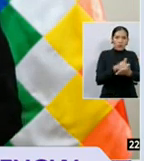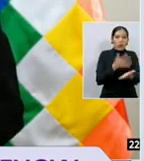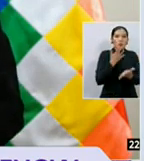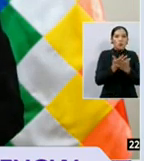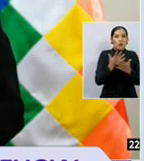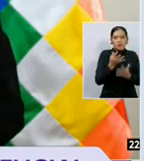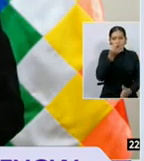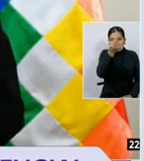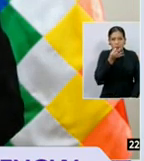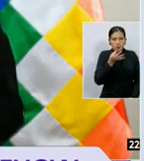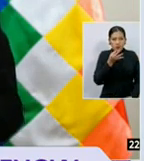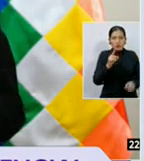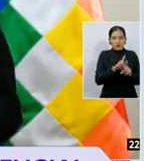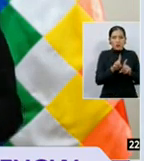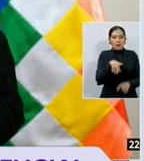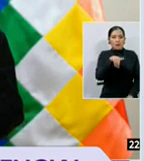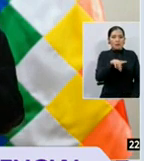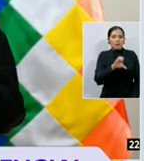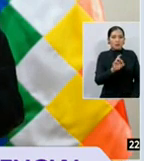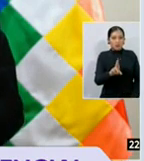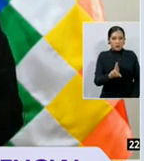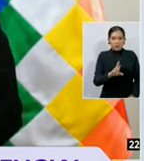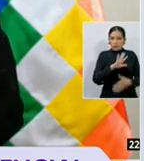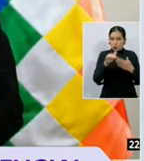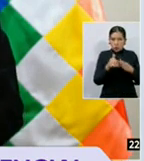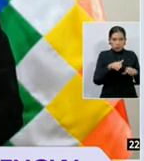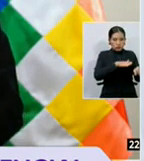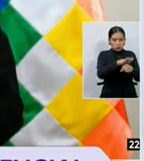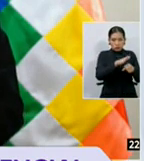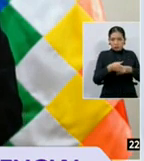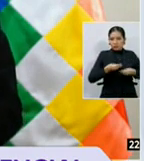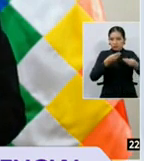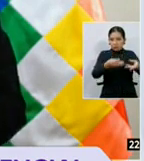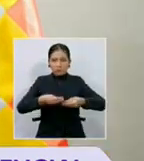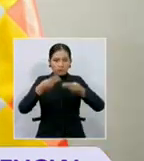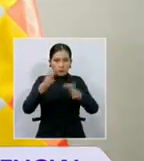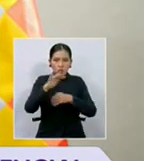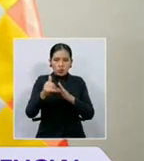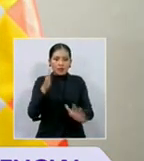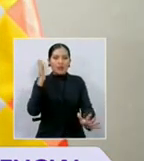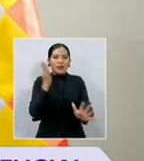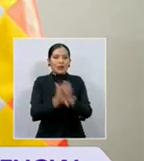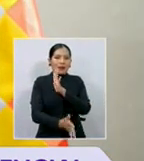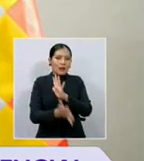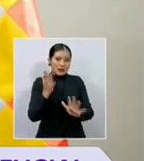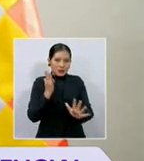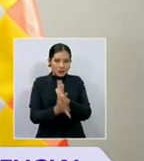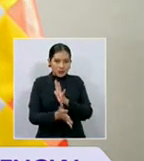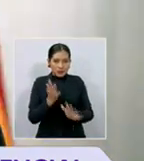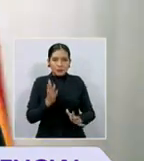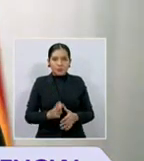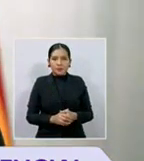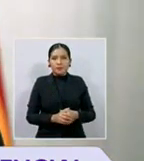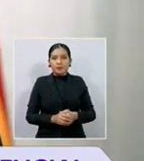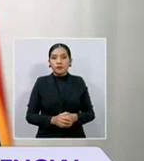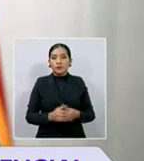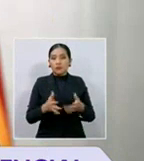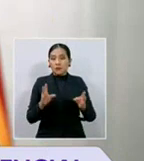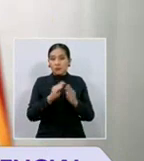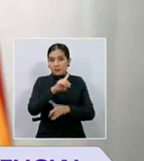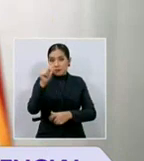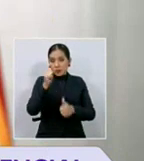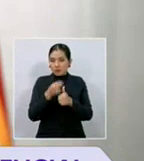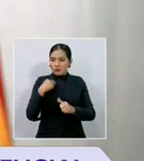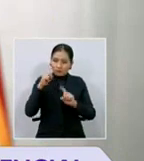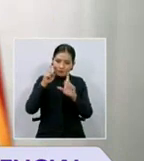de los periodistas. Y es que vamos a recordar un poco lo que ha señalado, por ejemplo, en el tema económico, el presidente del